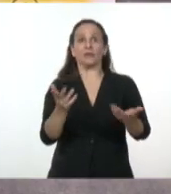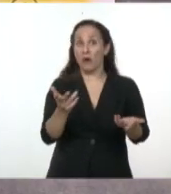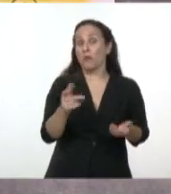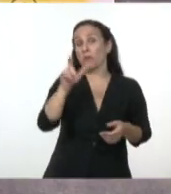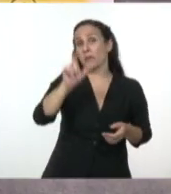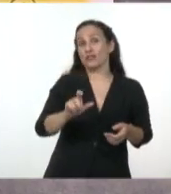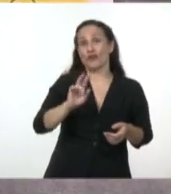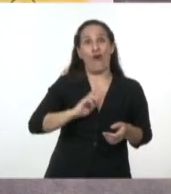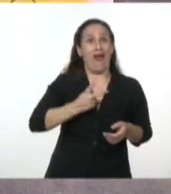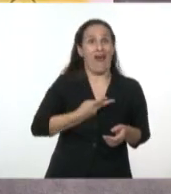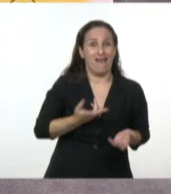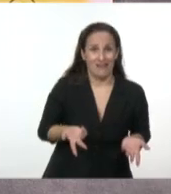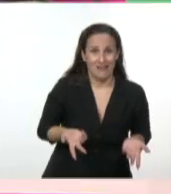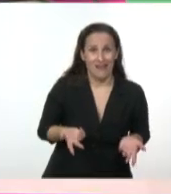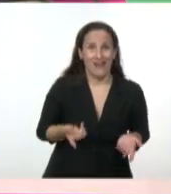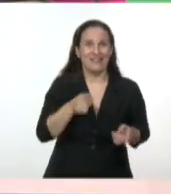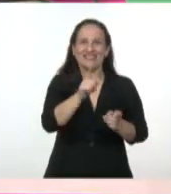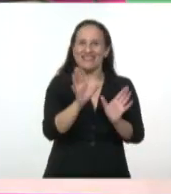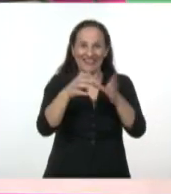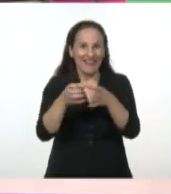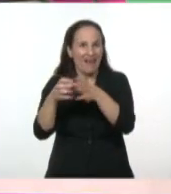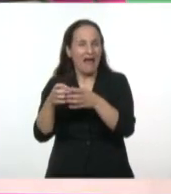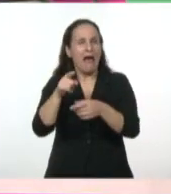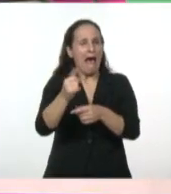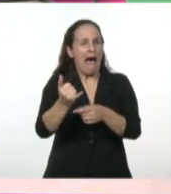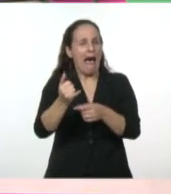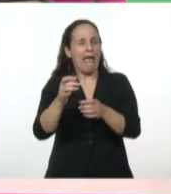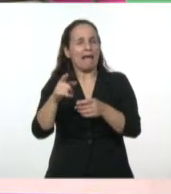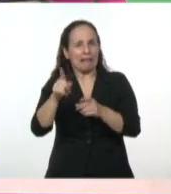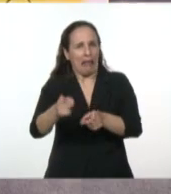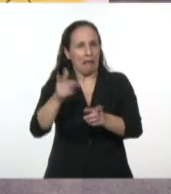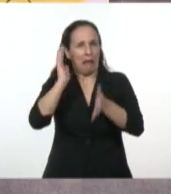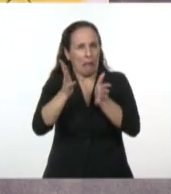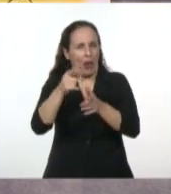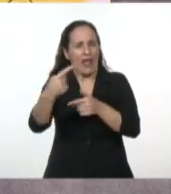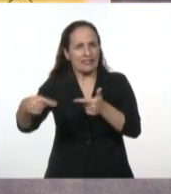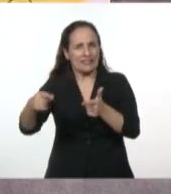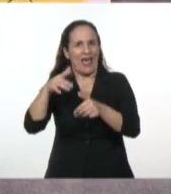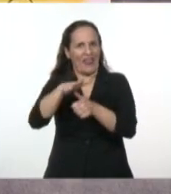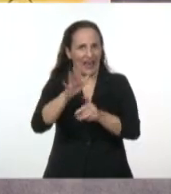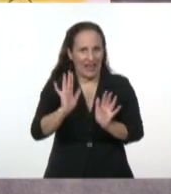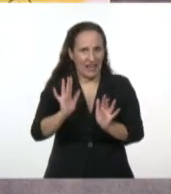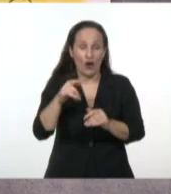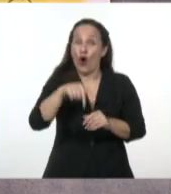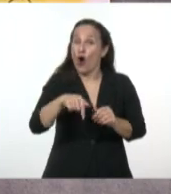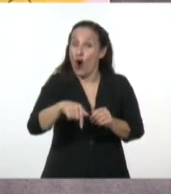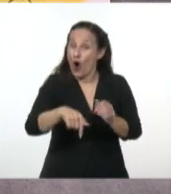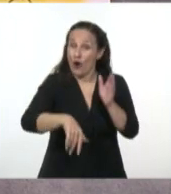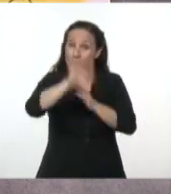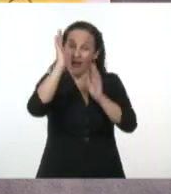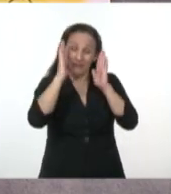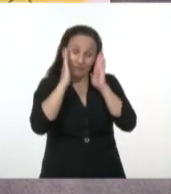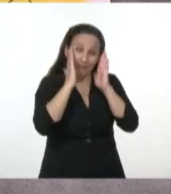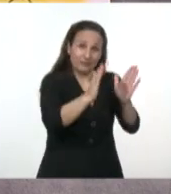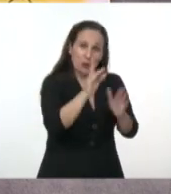trans, ¿no? Como dijimos antes, las disidencias sexuales, son muchos los grupos que sufren violencia de género, pero hoy vamos a trabajar particularmente con la violencia de